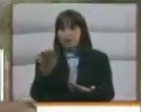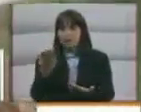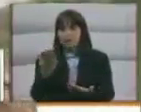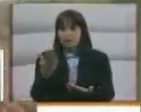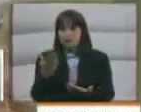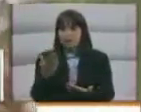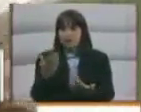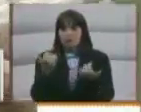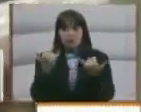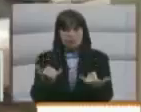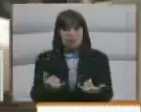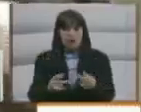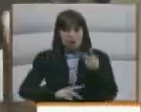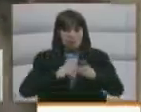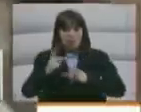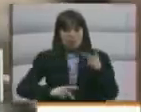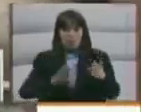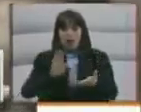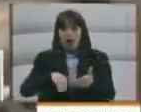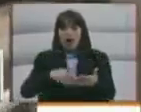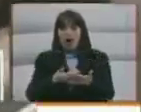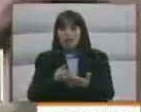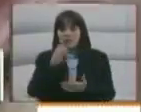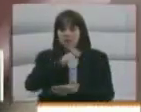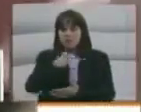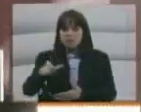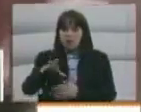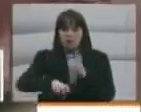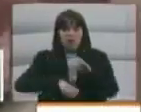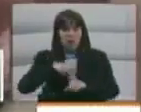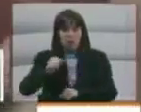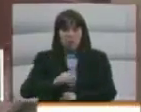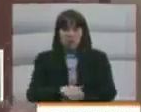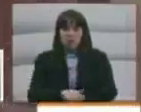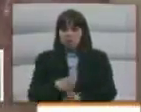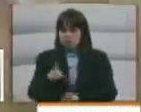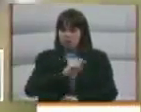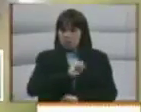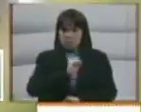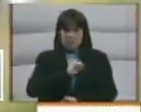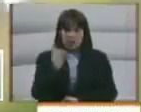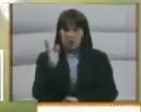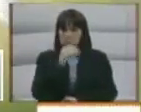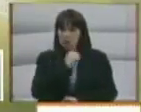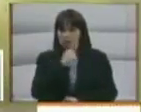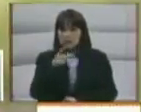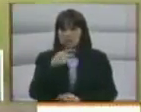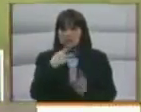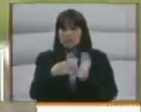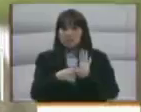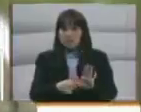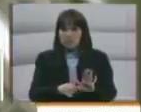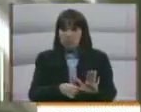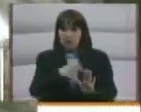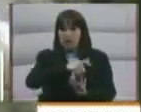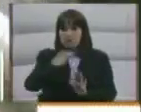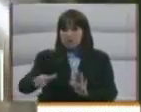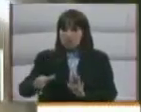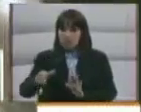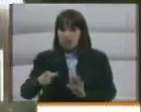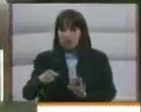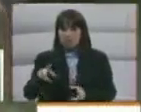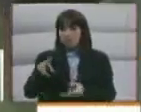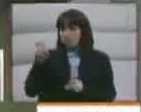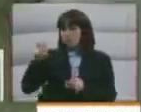el productor hasta el consumidor. ¿Y a ustedes no les da miedo que de pronto cuando esto se sepa, estos distribuidores que se han estado